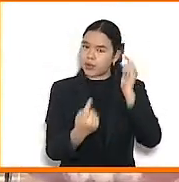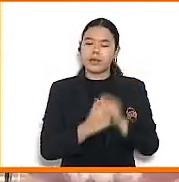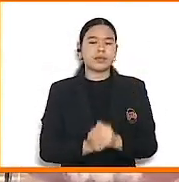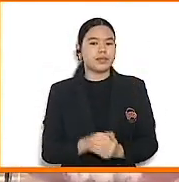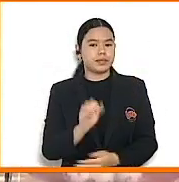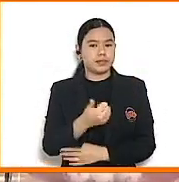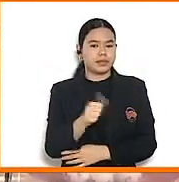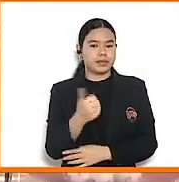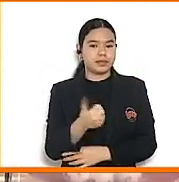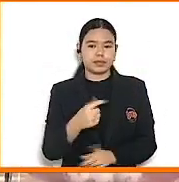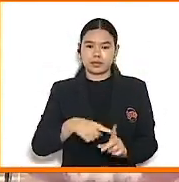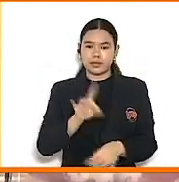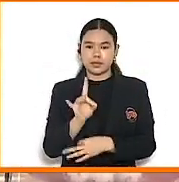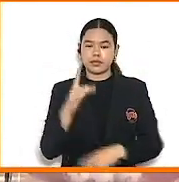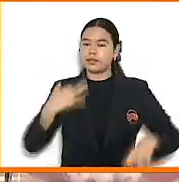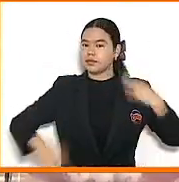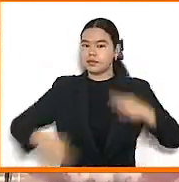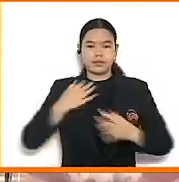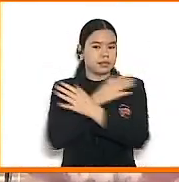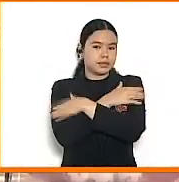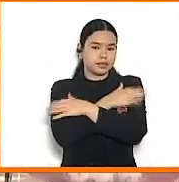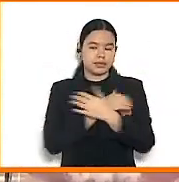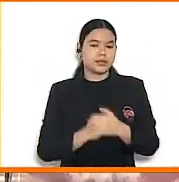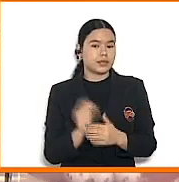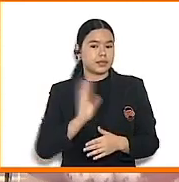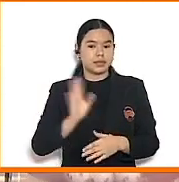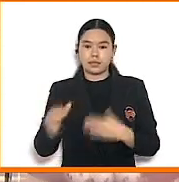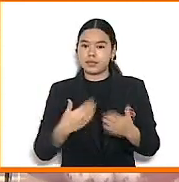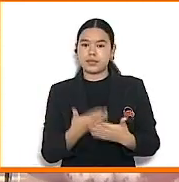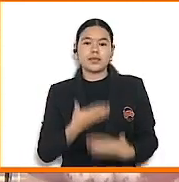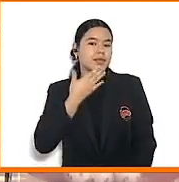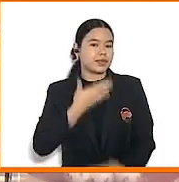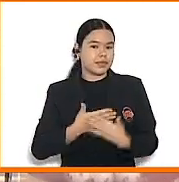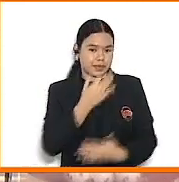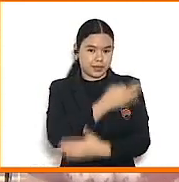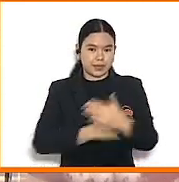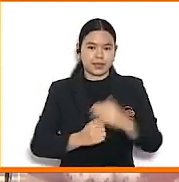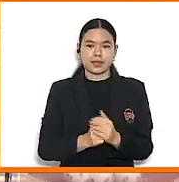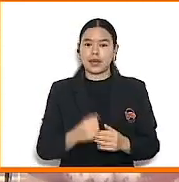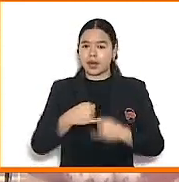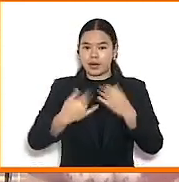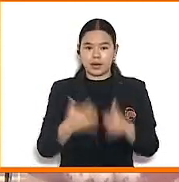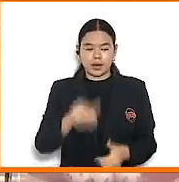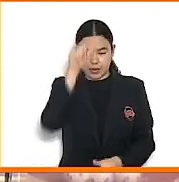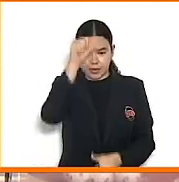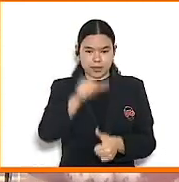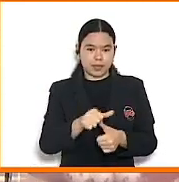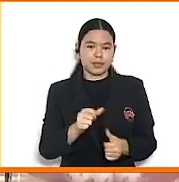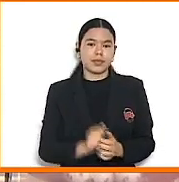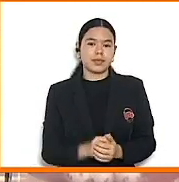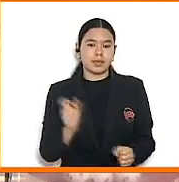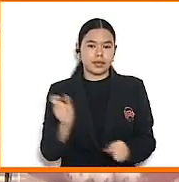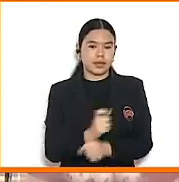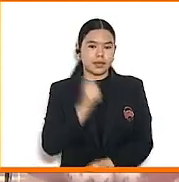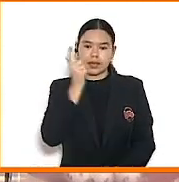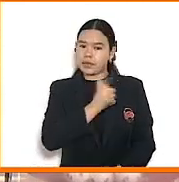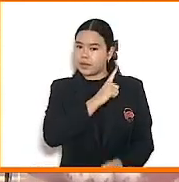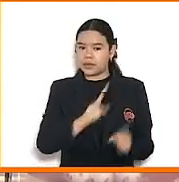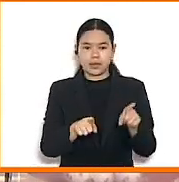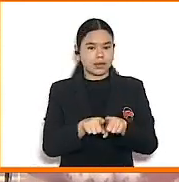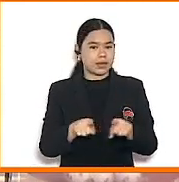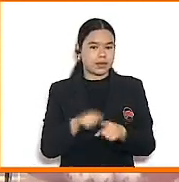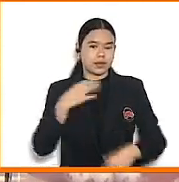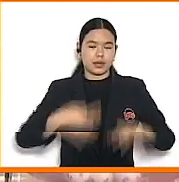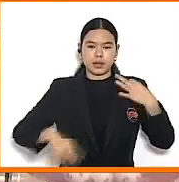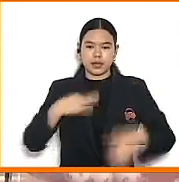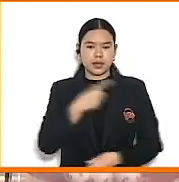10 más 8. ¡Felicidades! Me despido deseándoles una hermosa tarde y que cada uno de nuestros jugadores recuerde, ganarse la loto